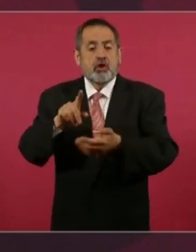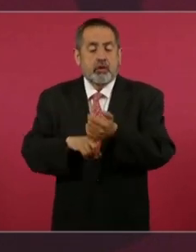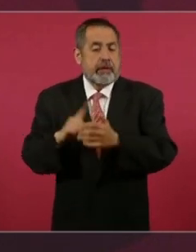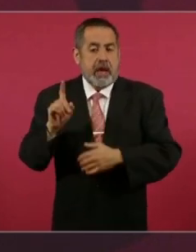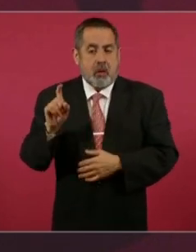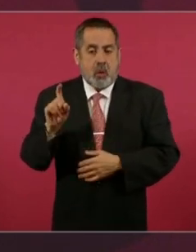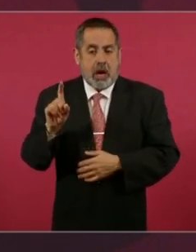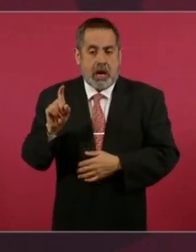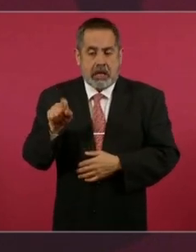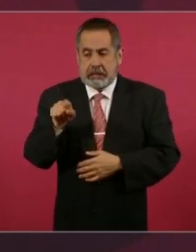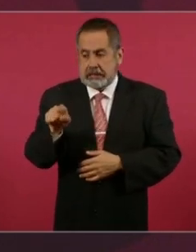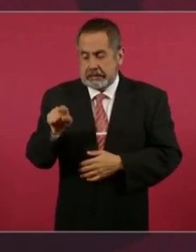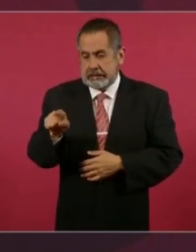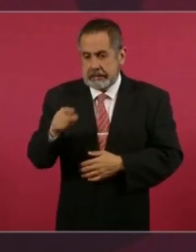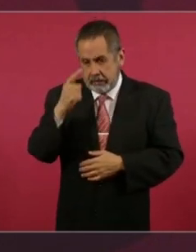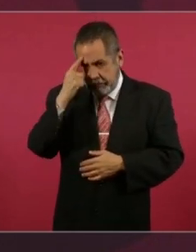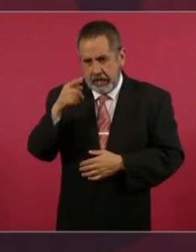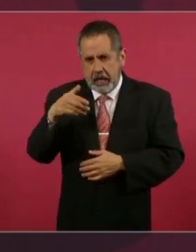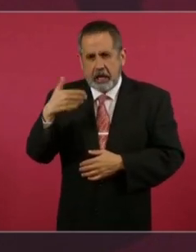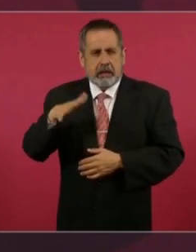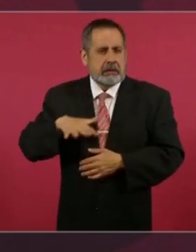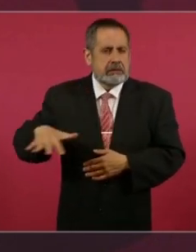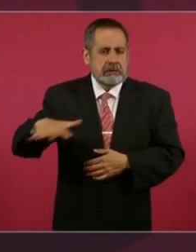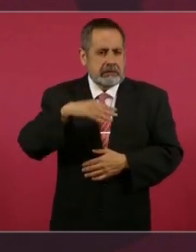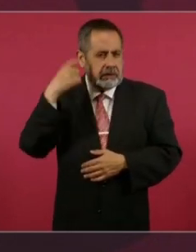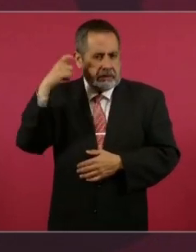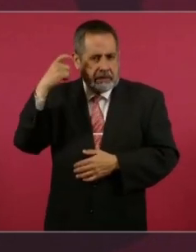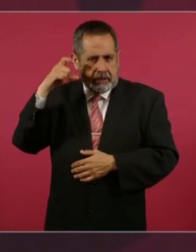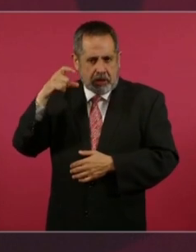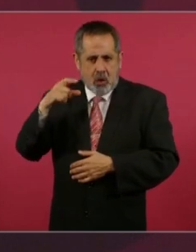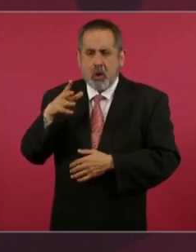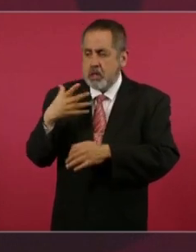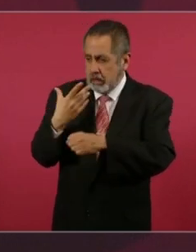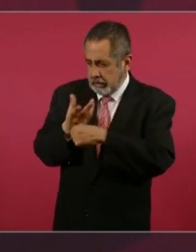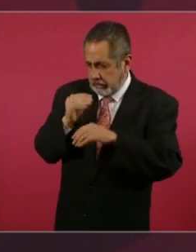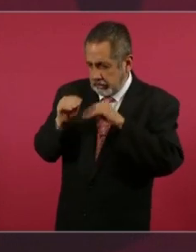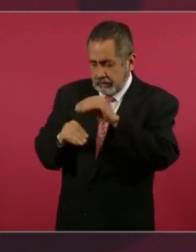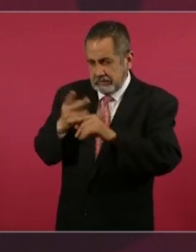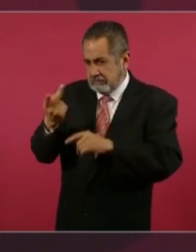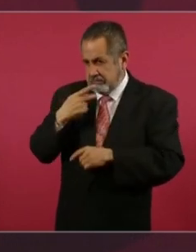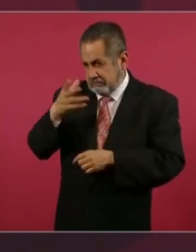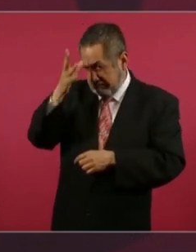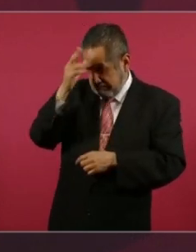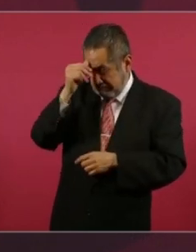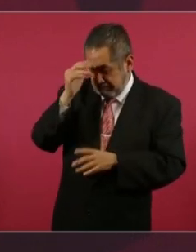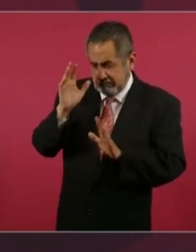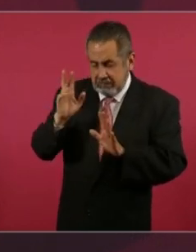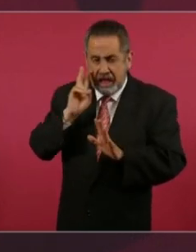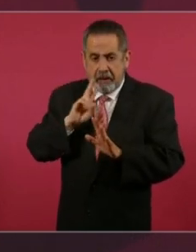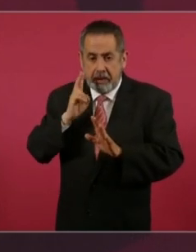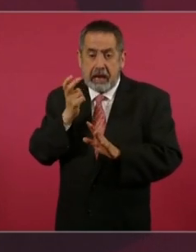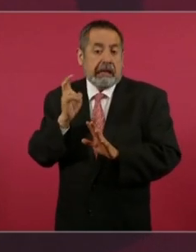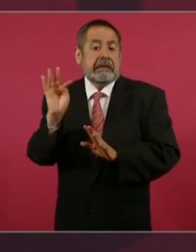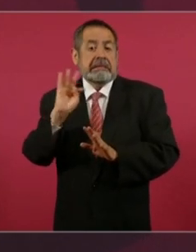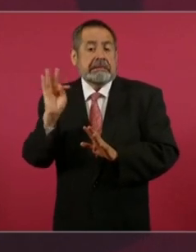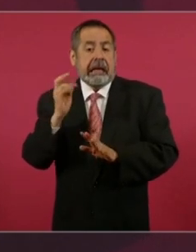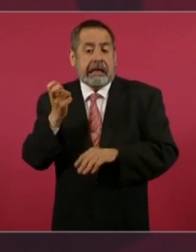agua para Querétaro y ya se está llegando a un acuerdo, a lo mejor ese